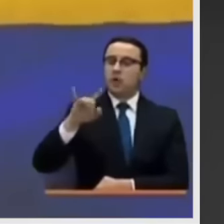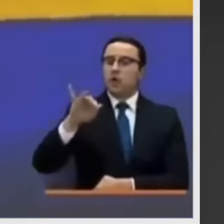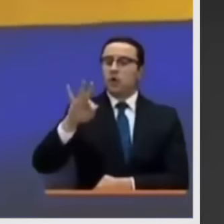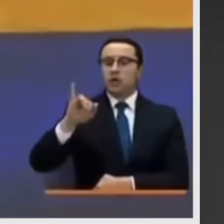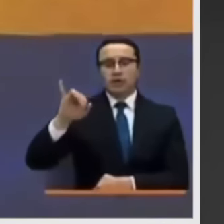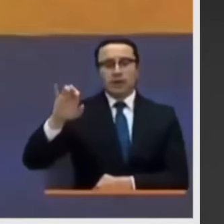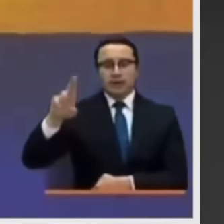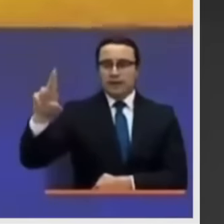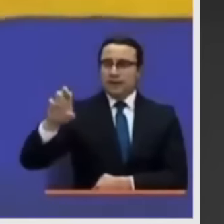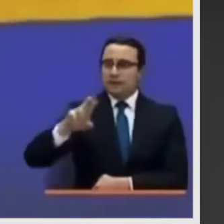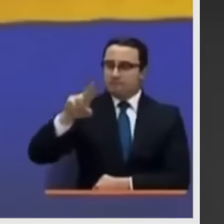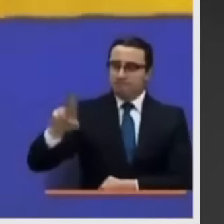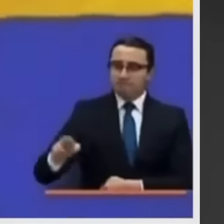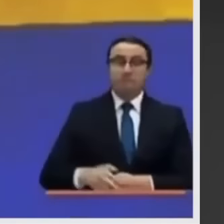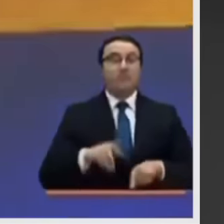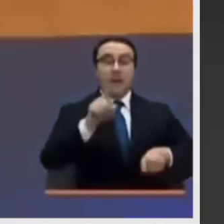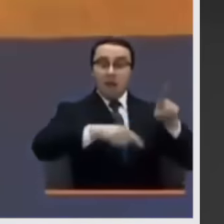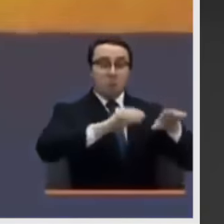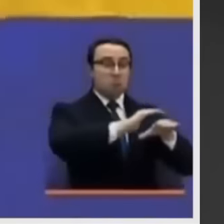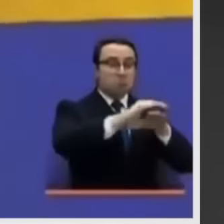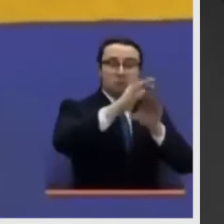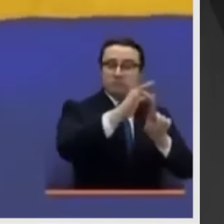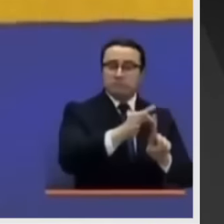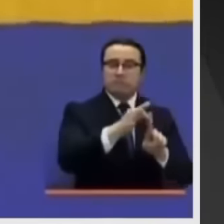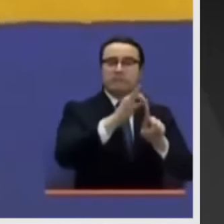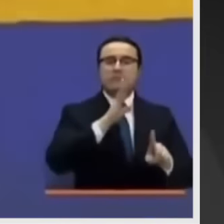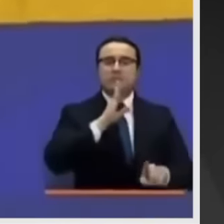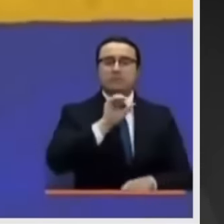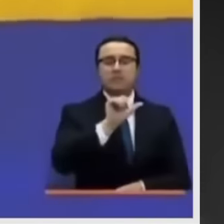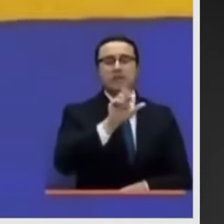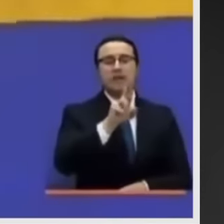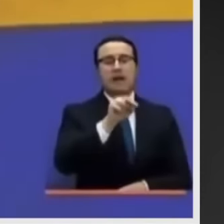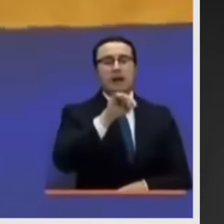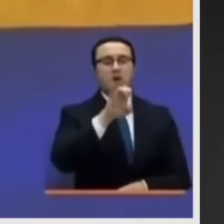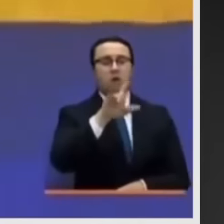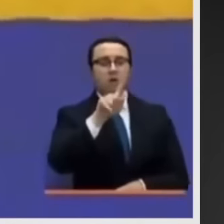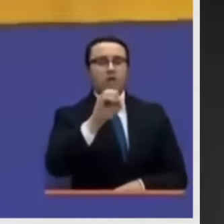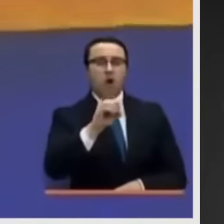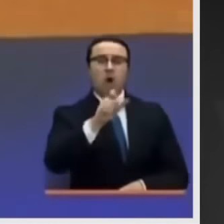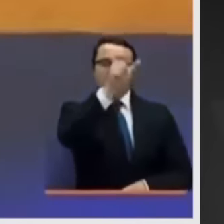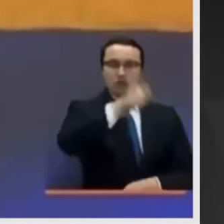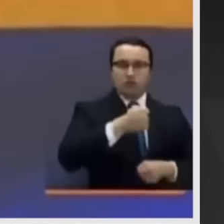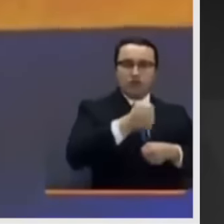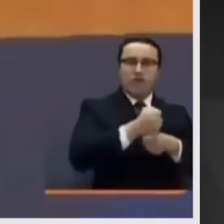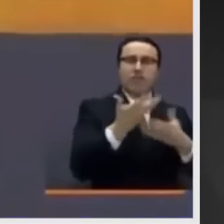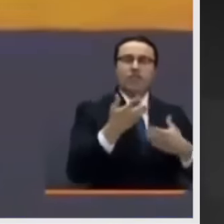Invitados de honor: Arnulfo Muñoz, pescador de Honda, Tolima.